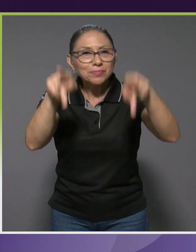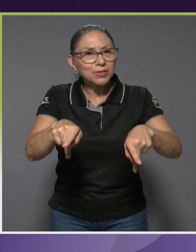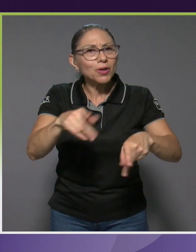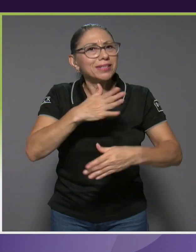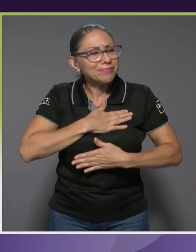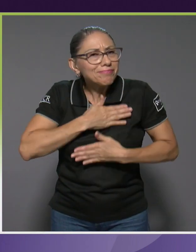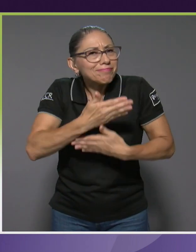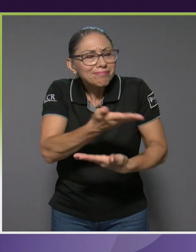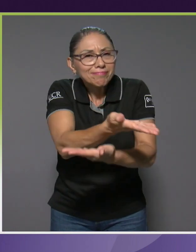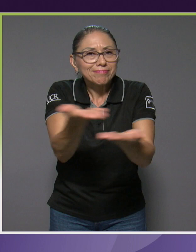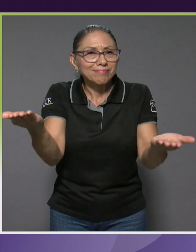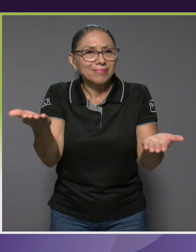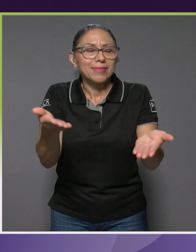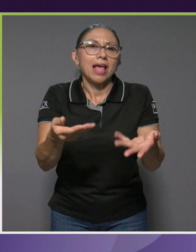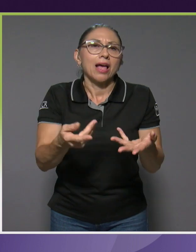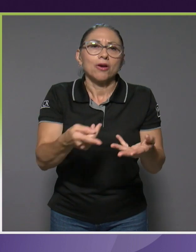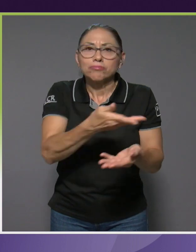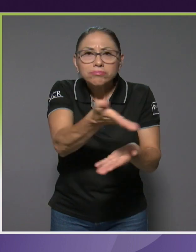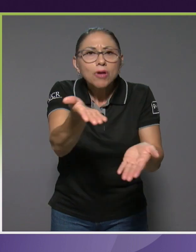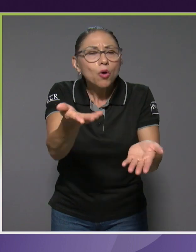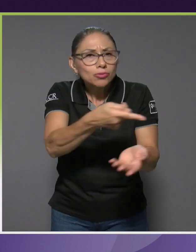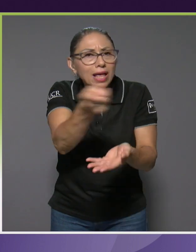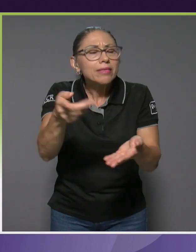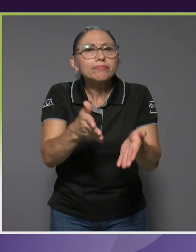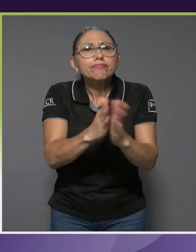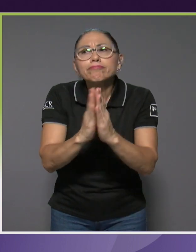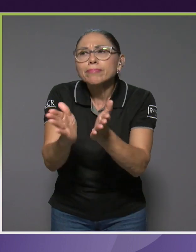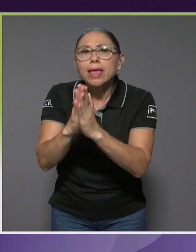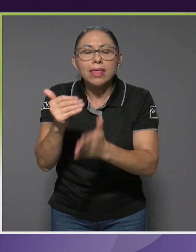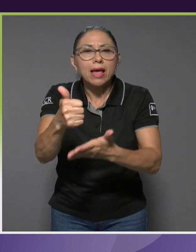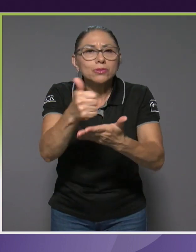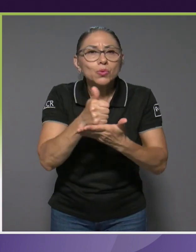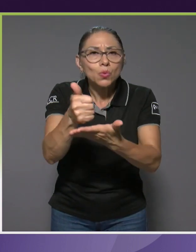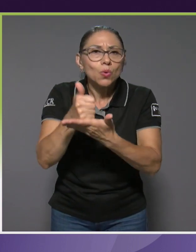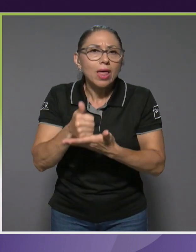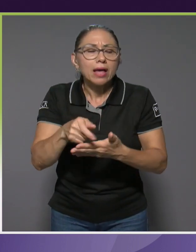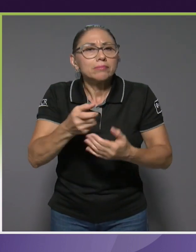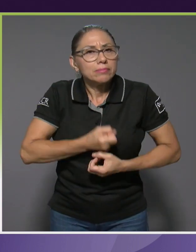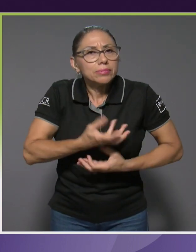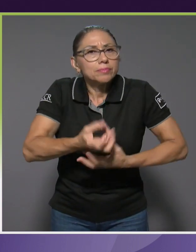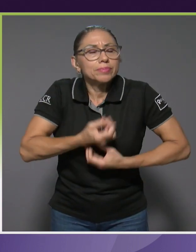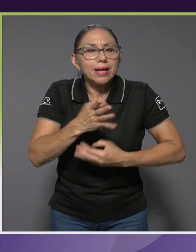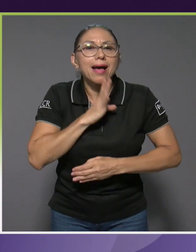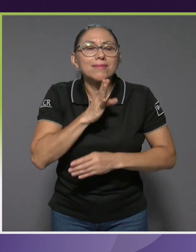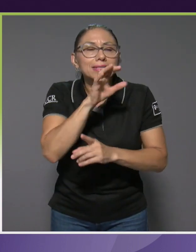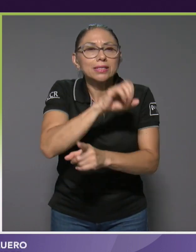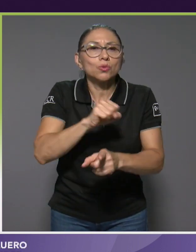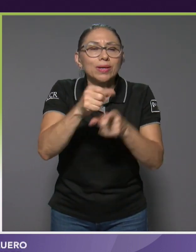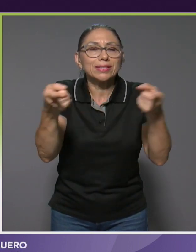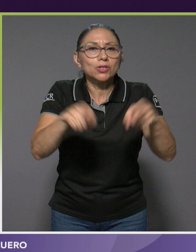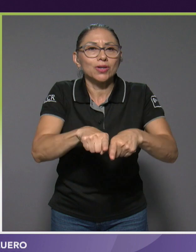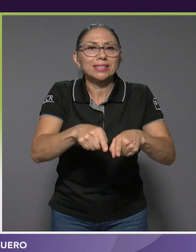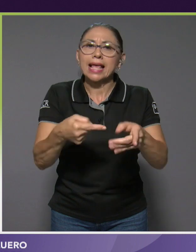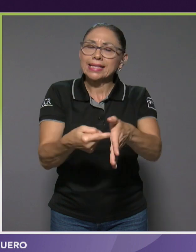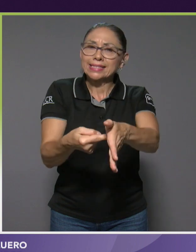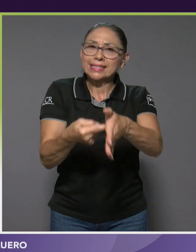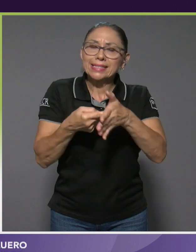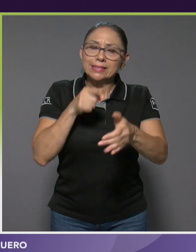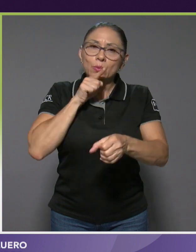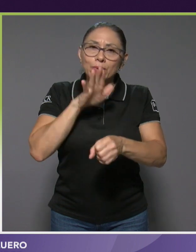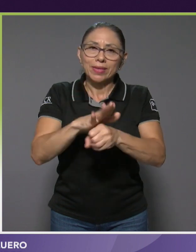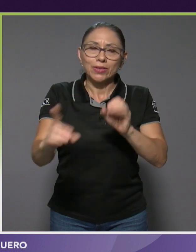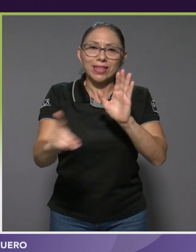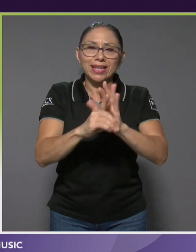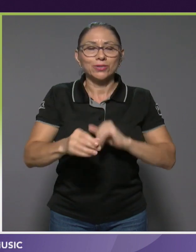¿verdad?, a pedir ayuda, a hablar de las situaciones que les pasan y exigir el cumplimiento de sus derechos. Sí, yo